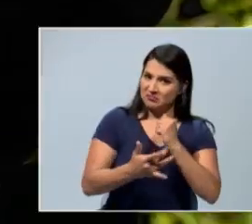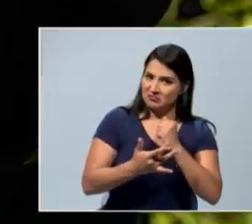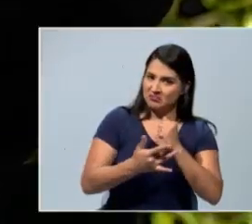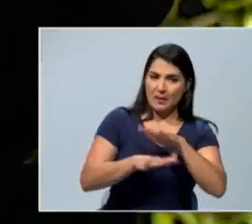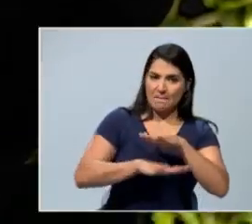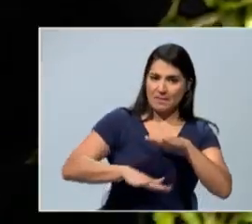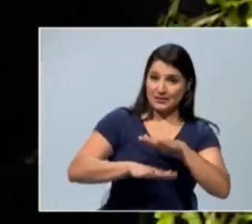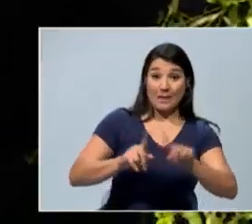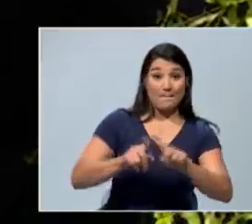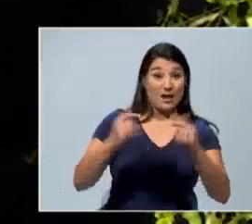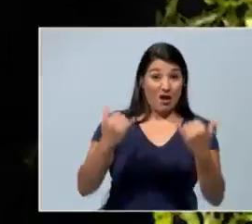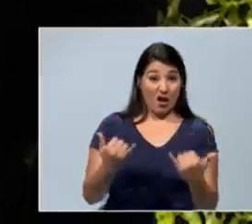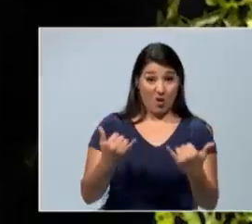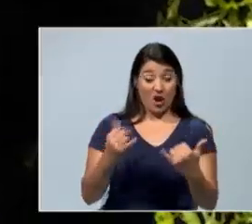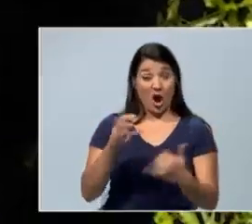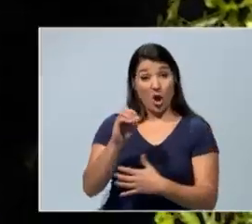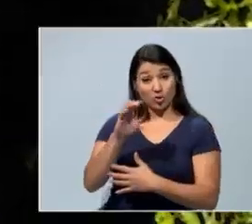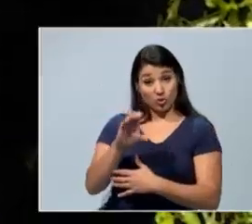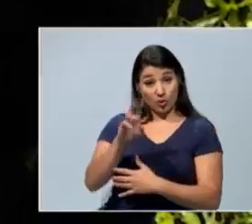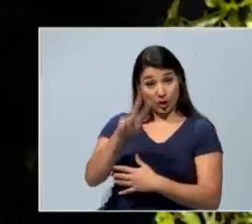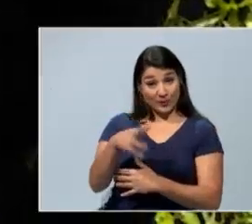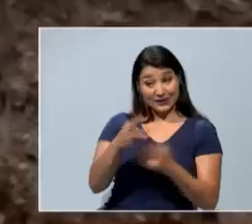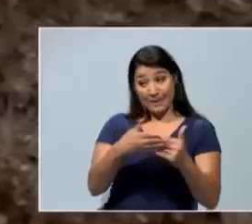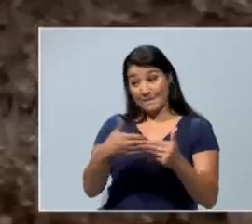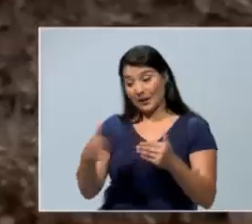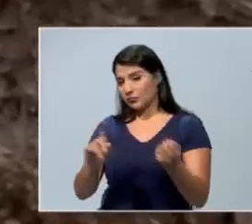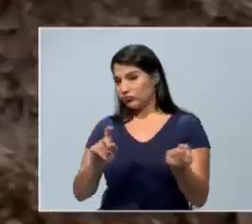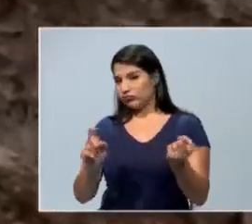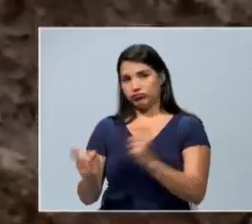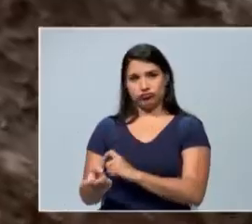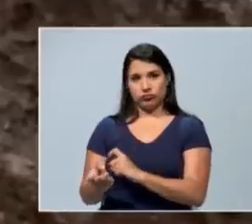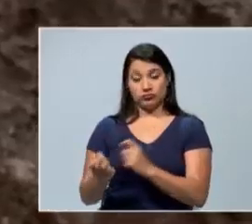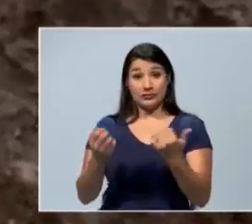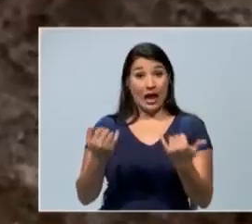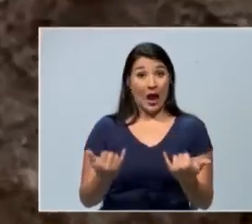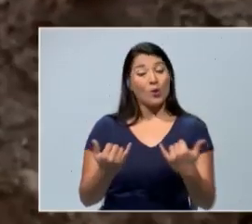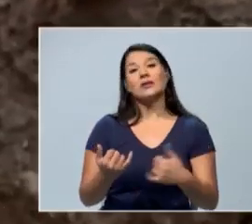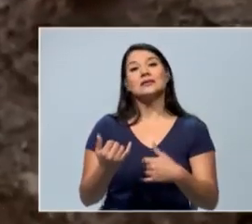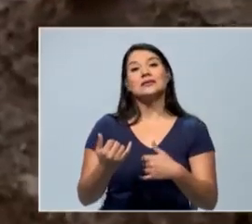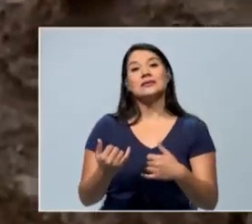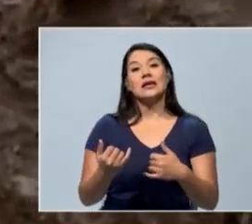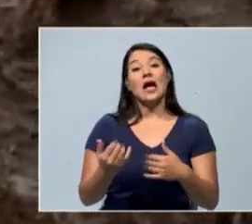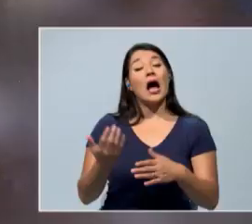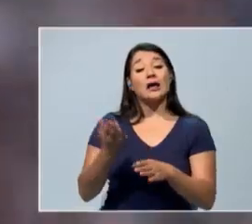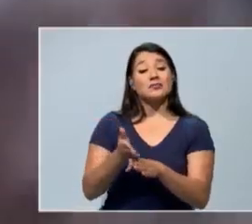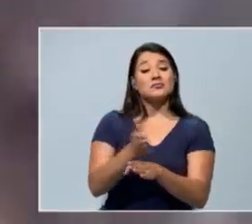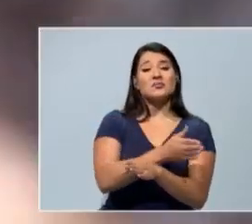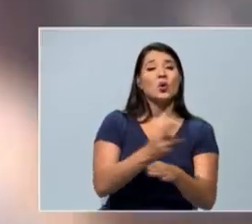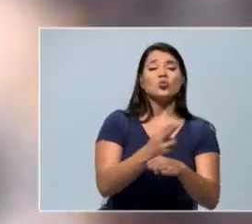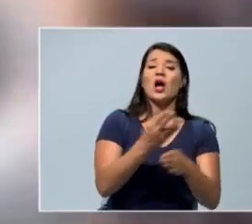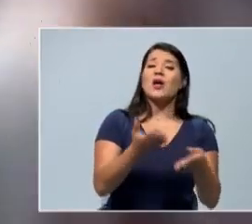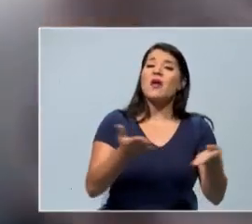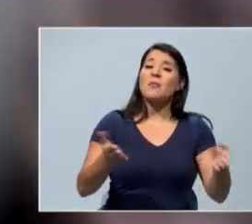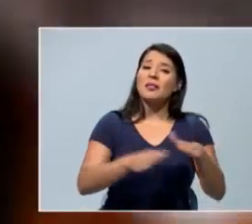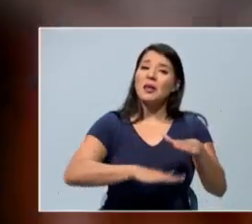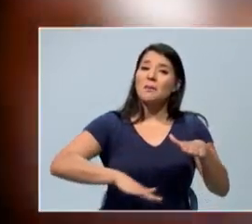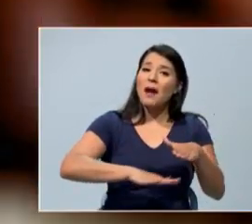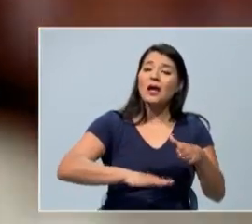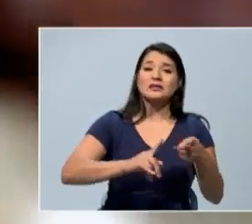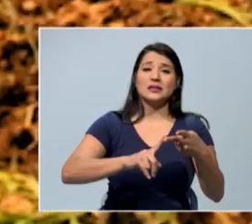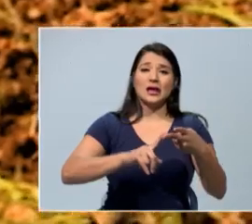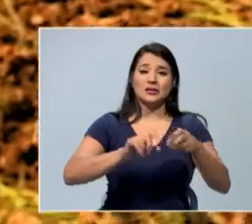cambió a partir de octubre de ese mismo año. En ese momento los delincuentes dejaron de utilizar herramientas básicas y mangueras